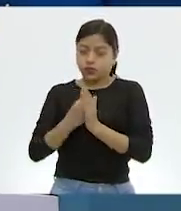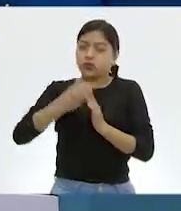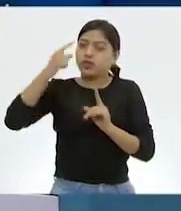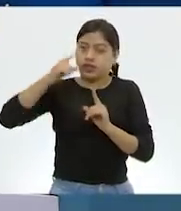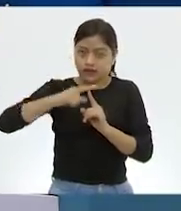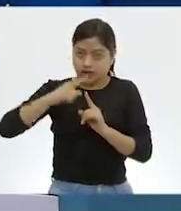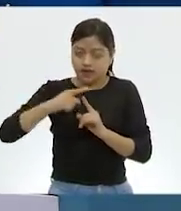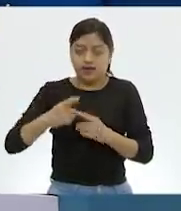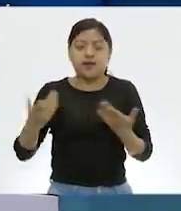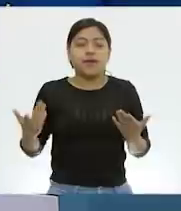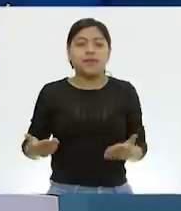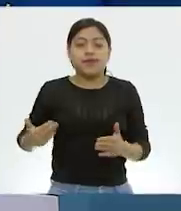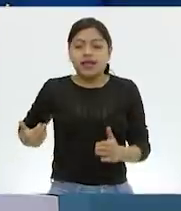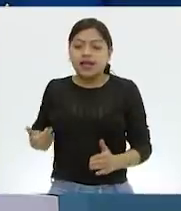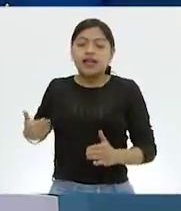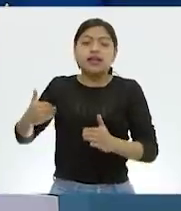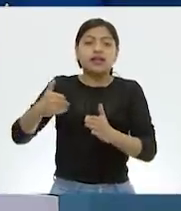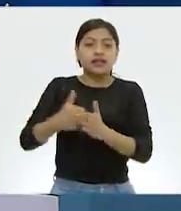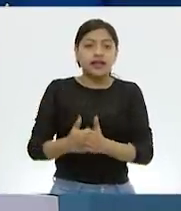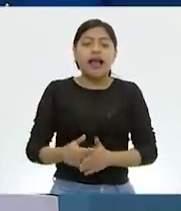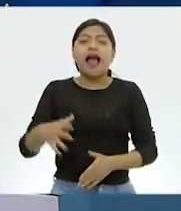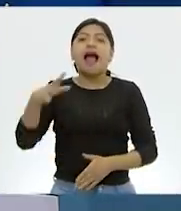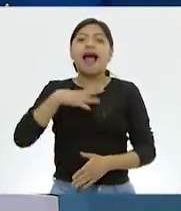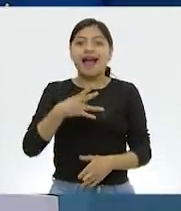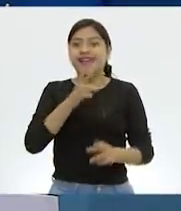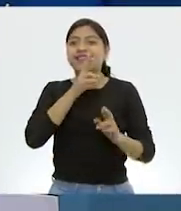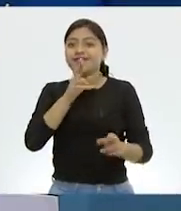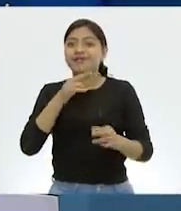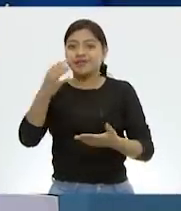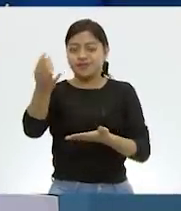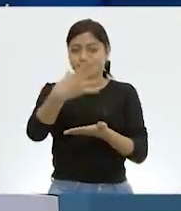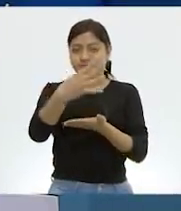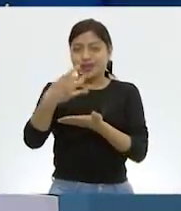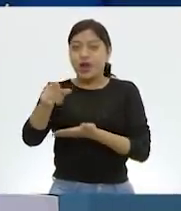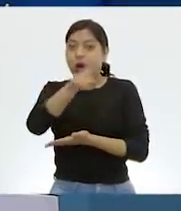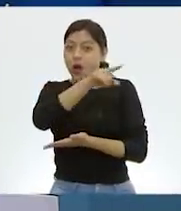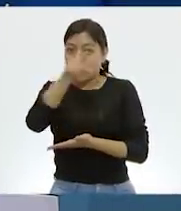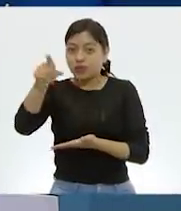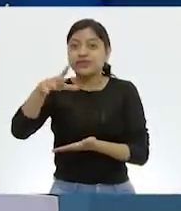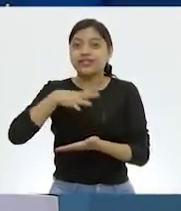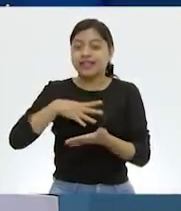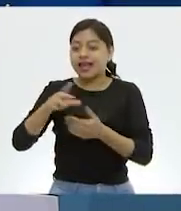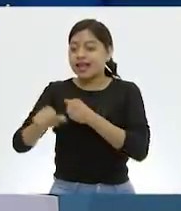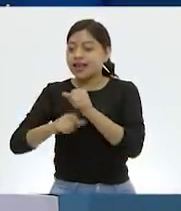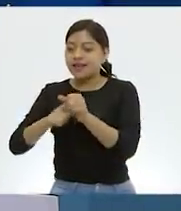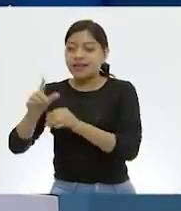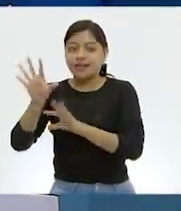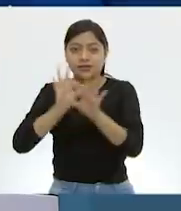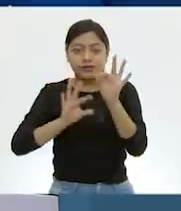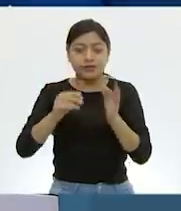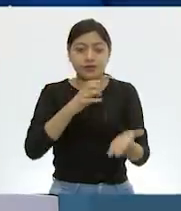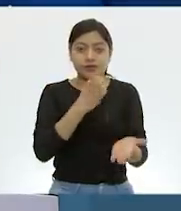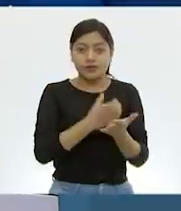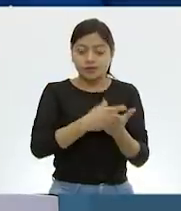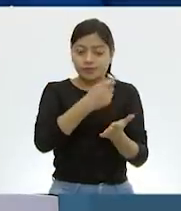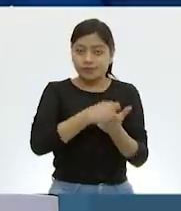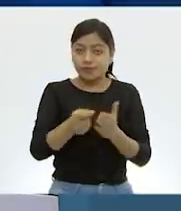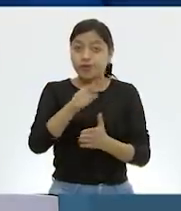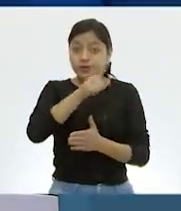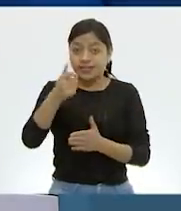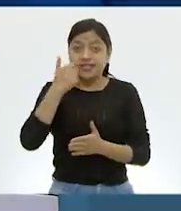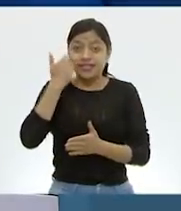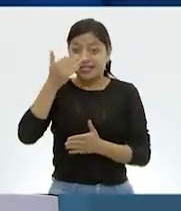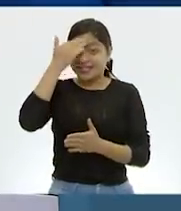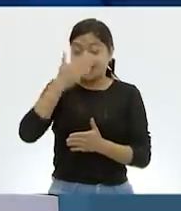pasada. Durante estos días recibimos algunos registros de observación de estudiantes de quinto grado. ¿Quieren conocer las